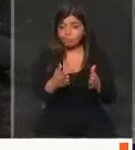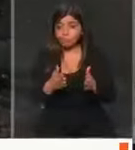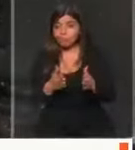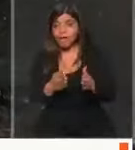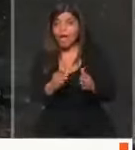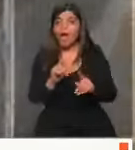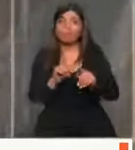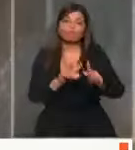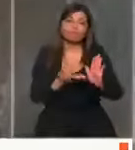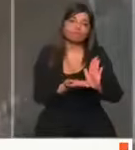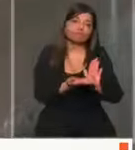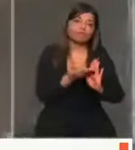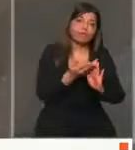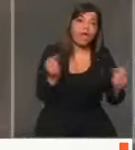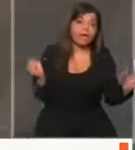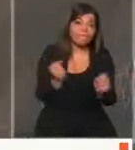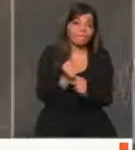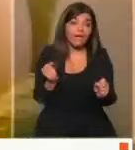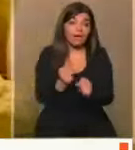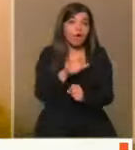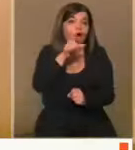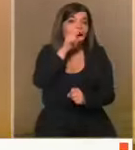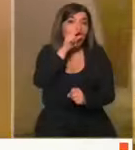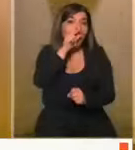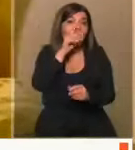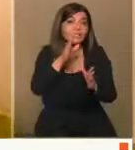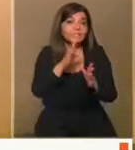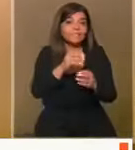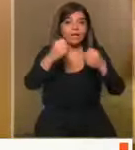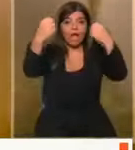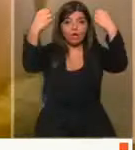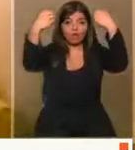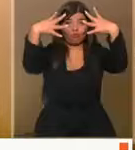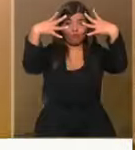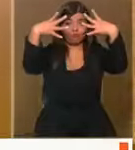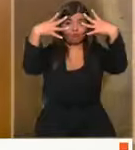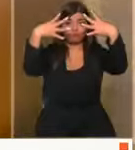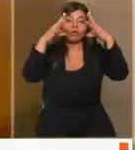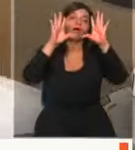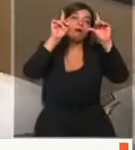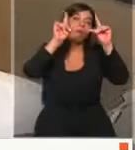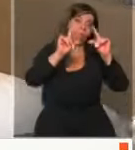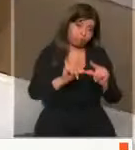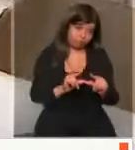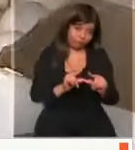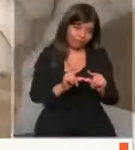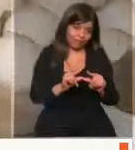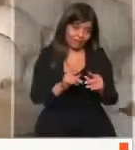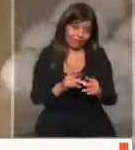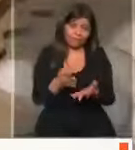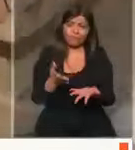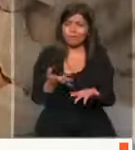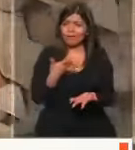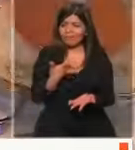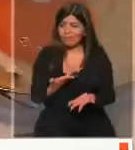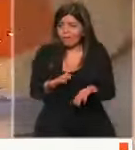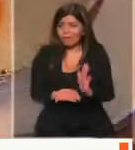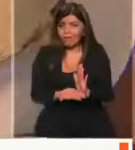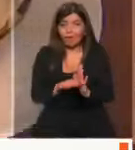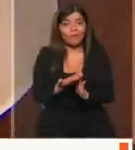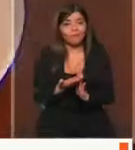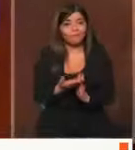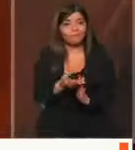a subir su precio en invierno por la disminución de las horas de luz que necesita producir un huevo, los expertos no se explican el aumento de su